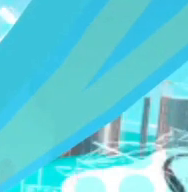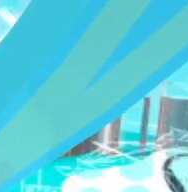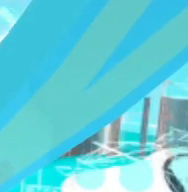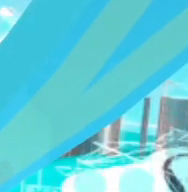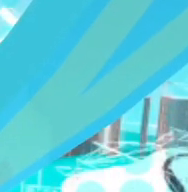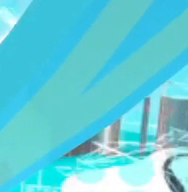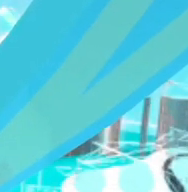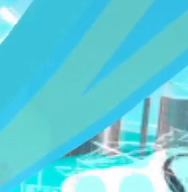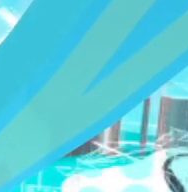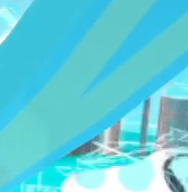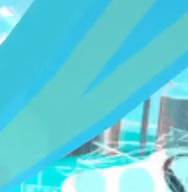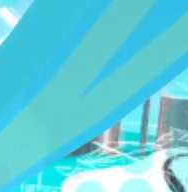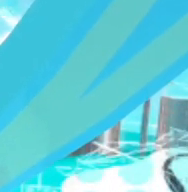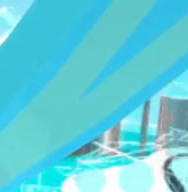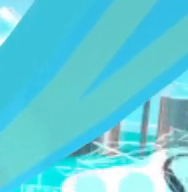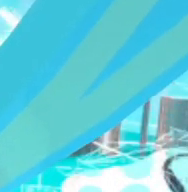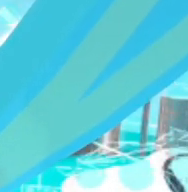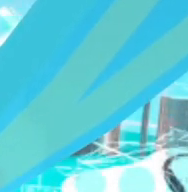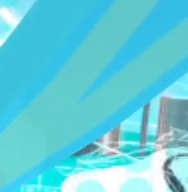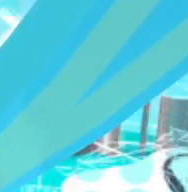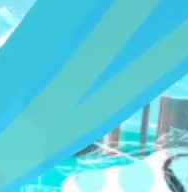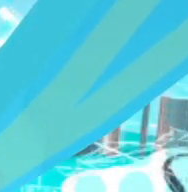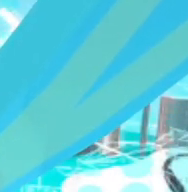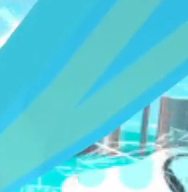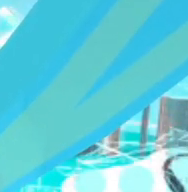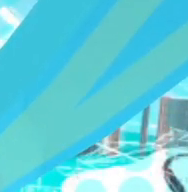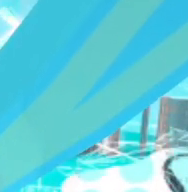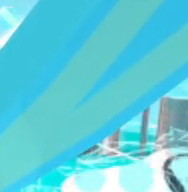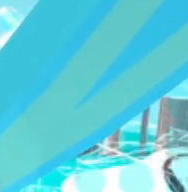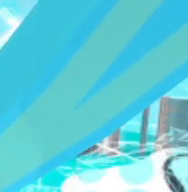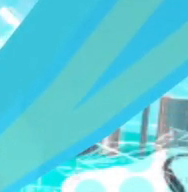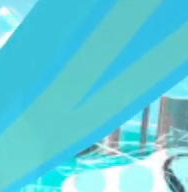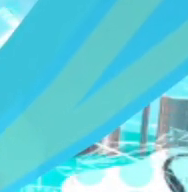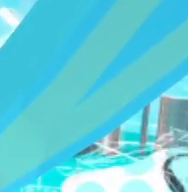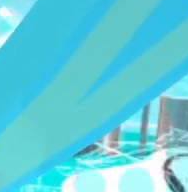importante rebaja esta moneda internacional en los últimos días.